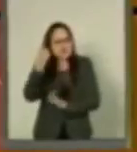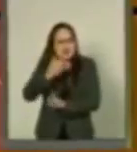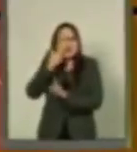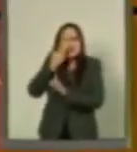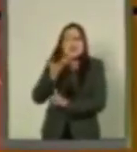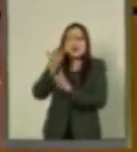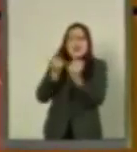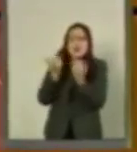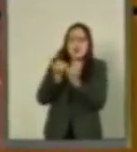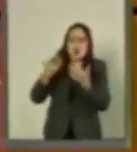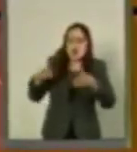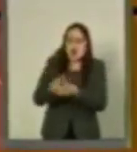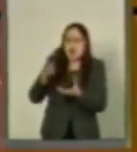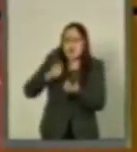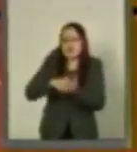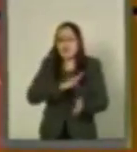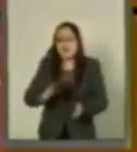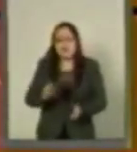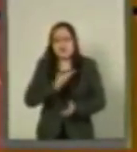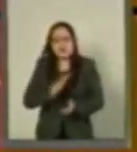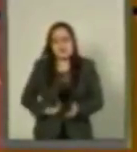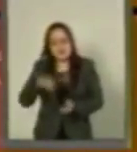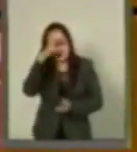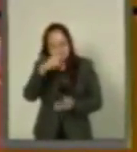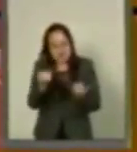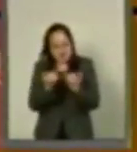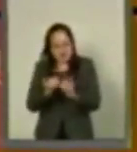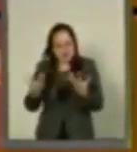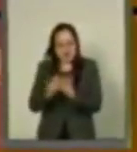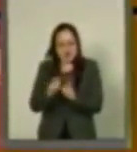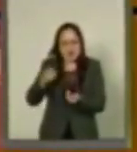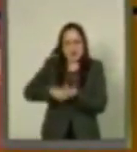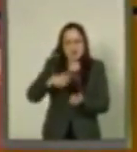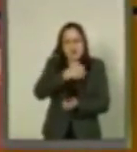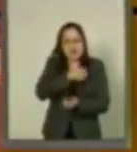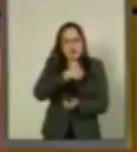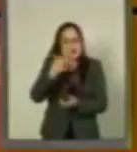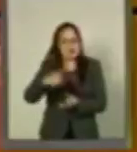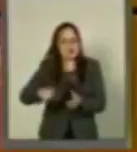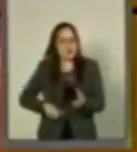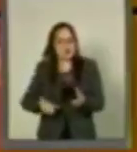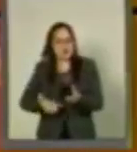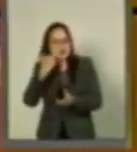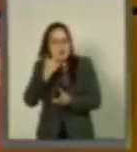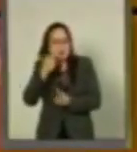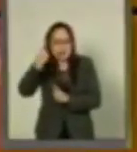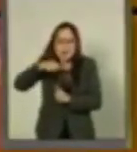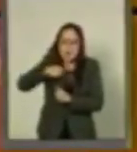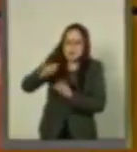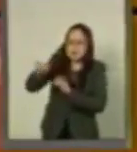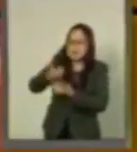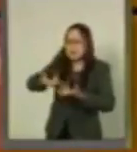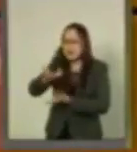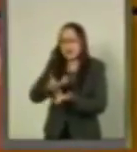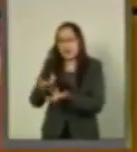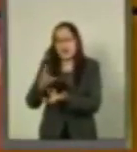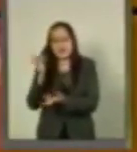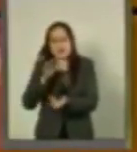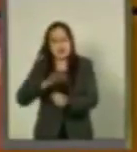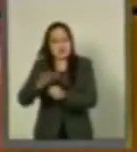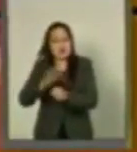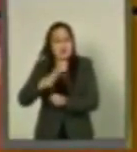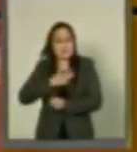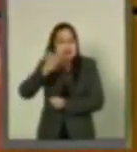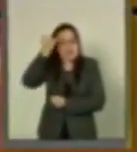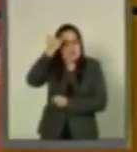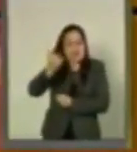con repartirse la presidencia de México y el gobierno de la capital, aunque ello signifique renunciar a los